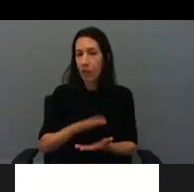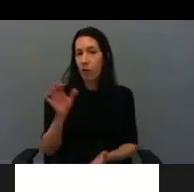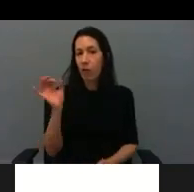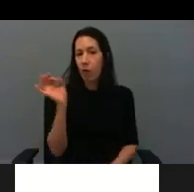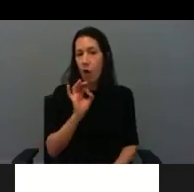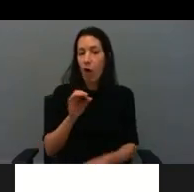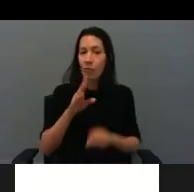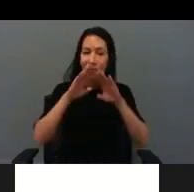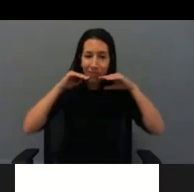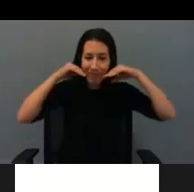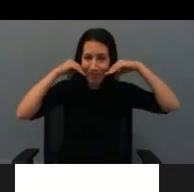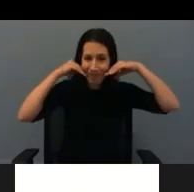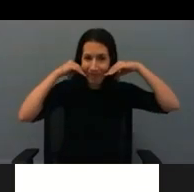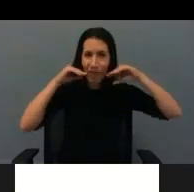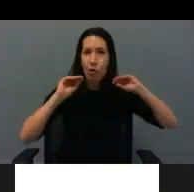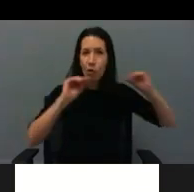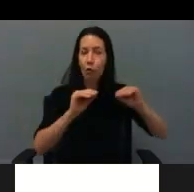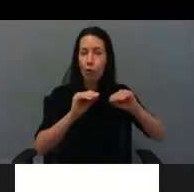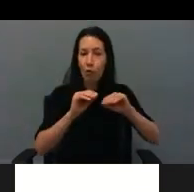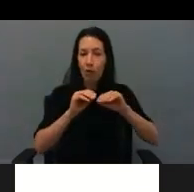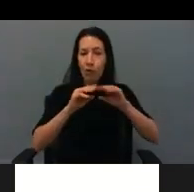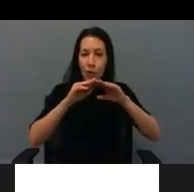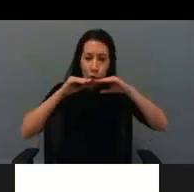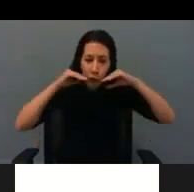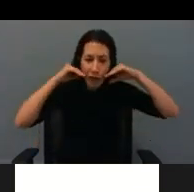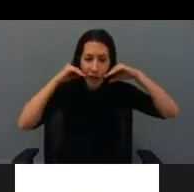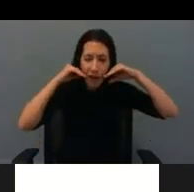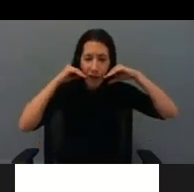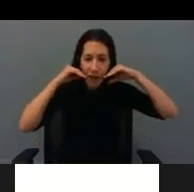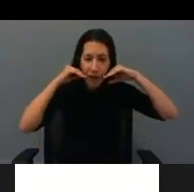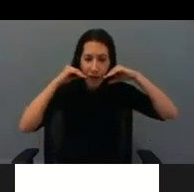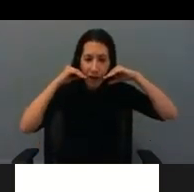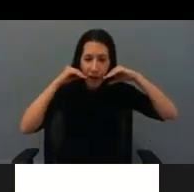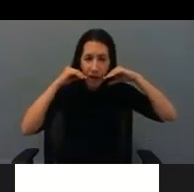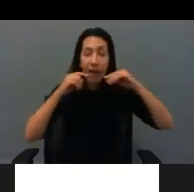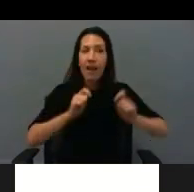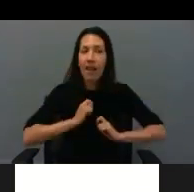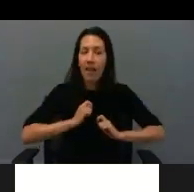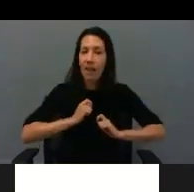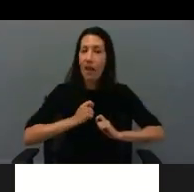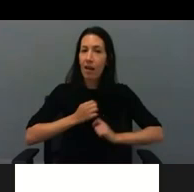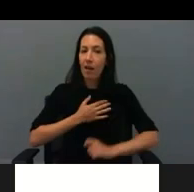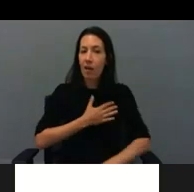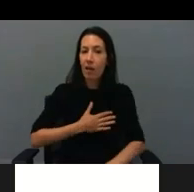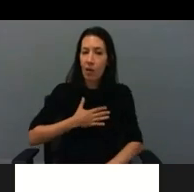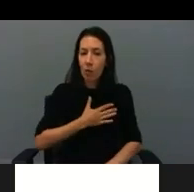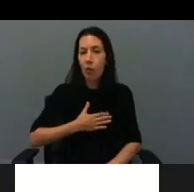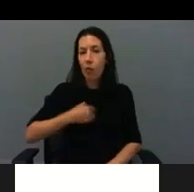Y me da gusto poder decir que cuando menos tiene su pequeño mundo.